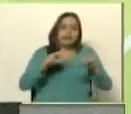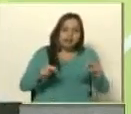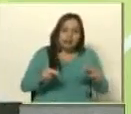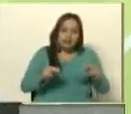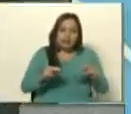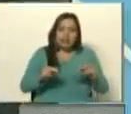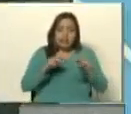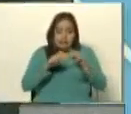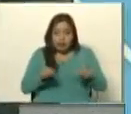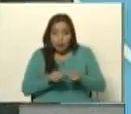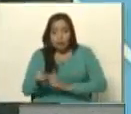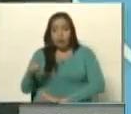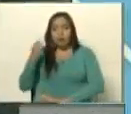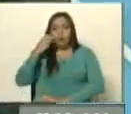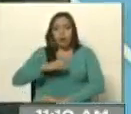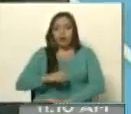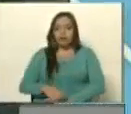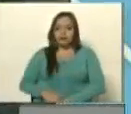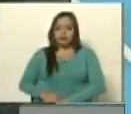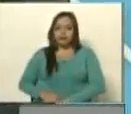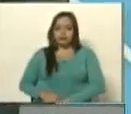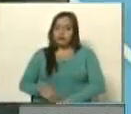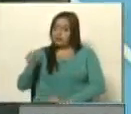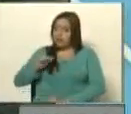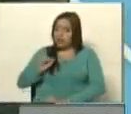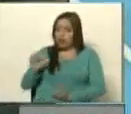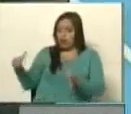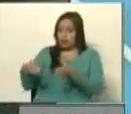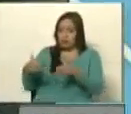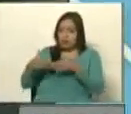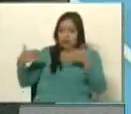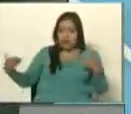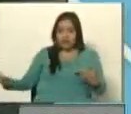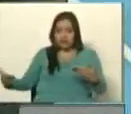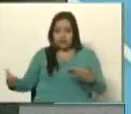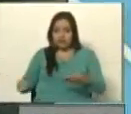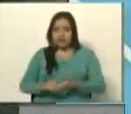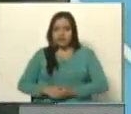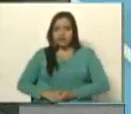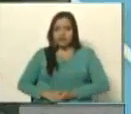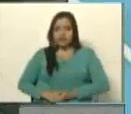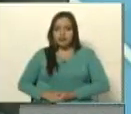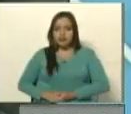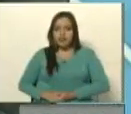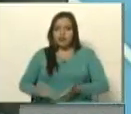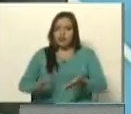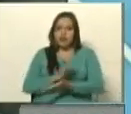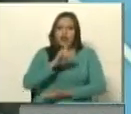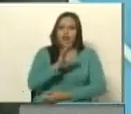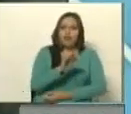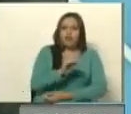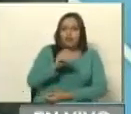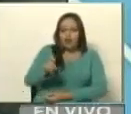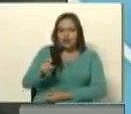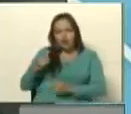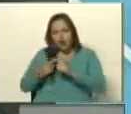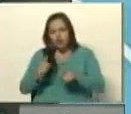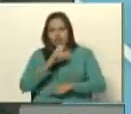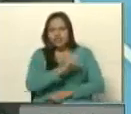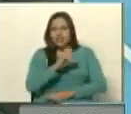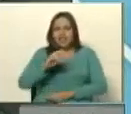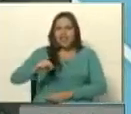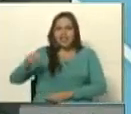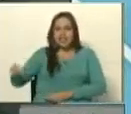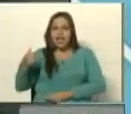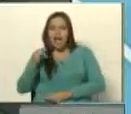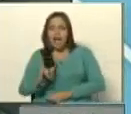yo creo que tú sabes ya que los grandes medios corporativos, Fox, pero también CNN, basan todas sus coberturas sobre lo que